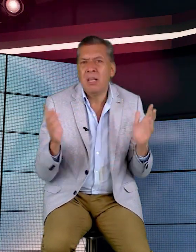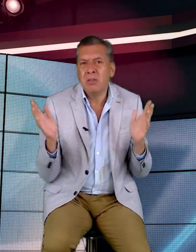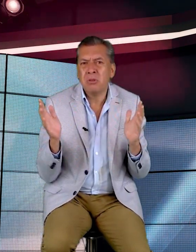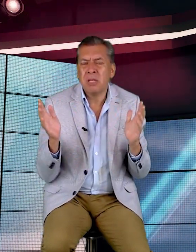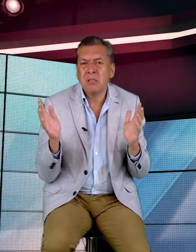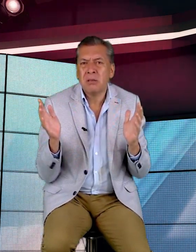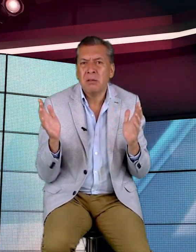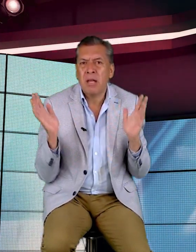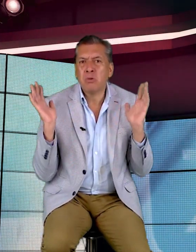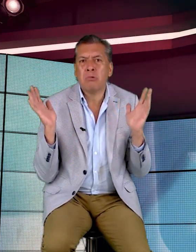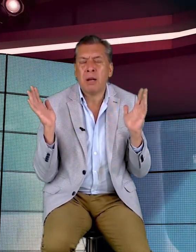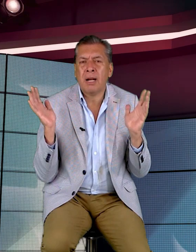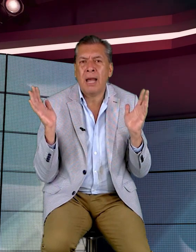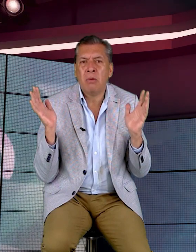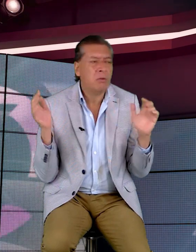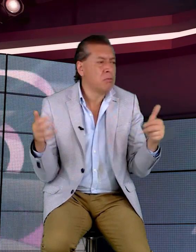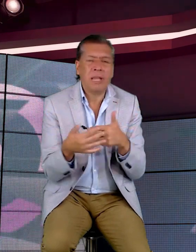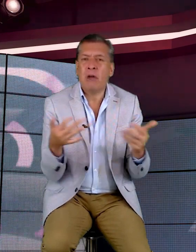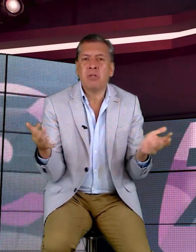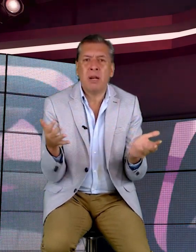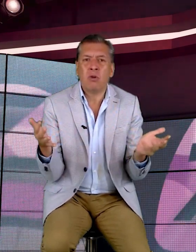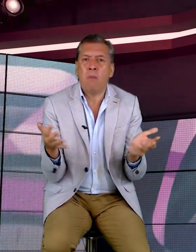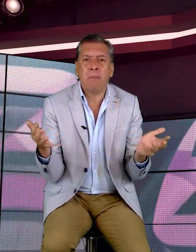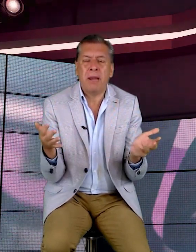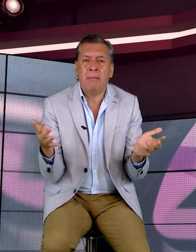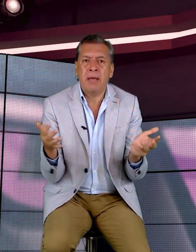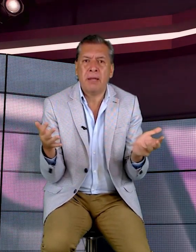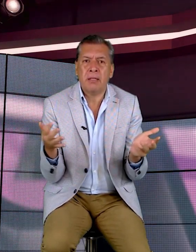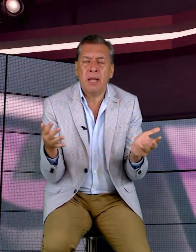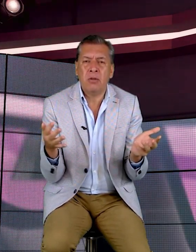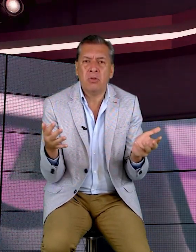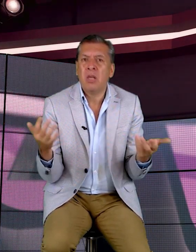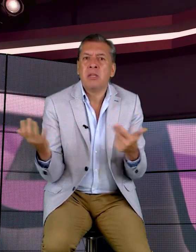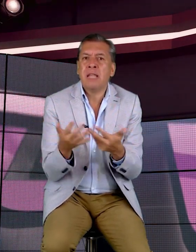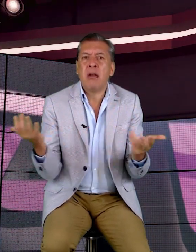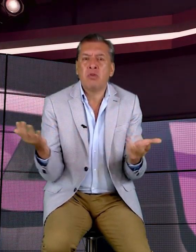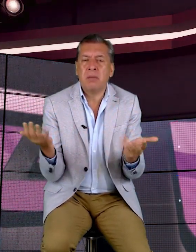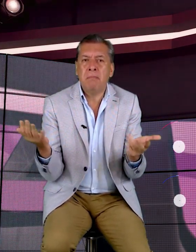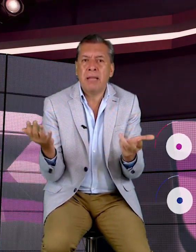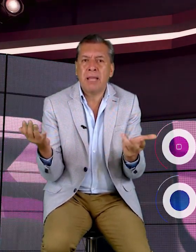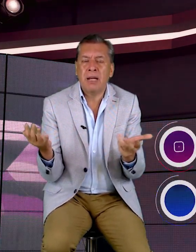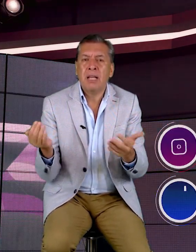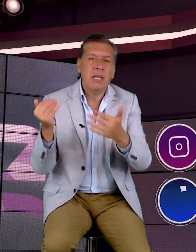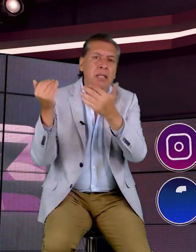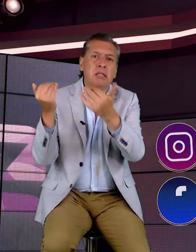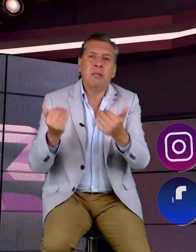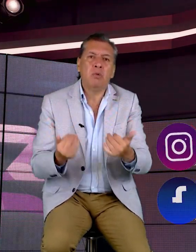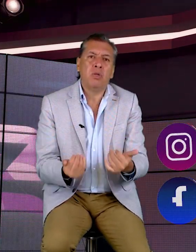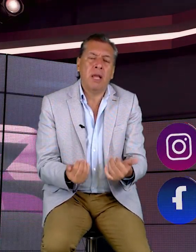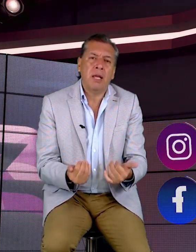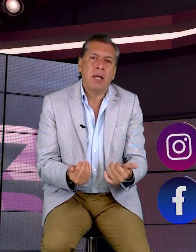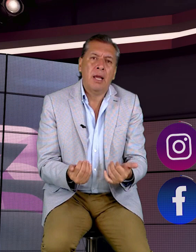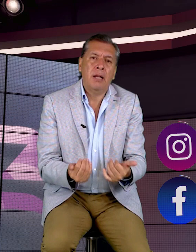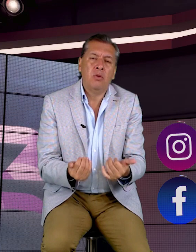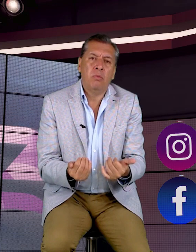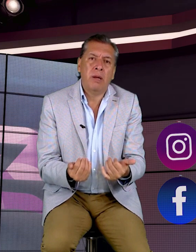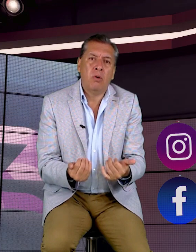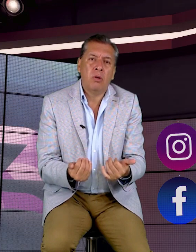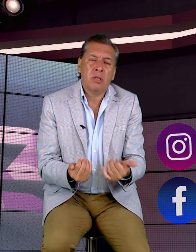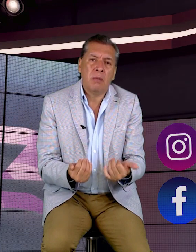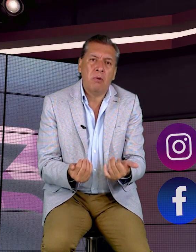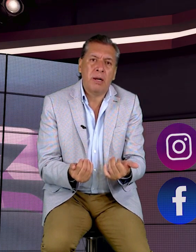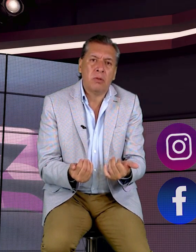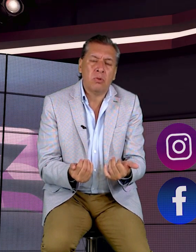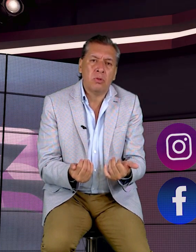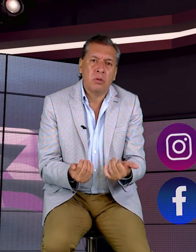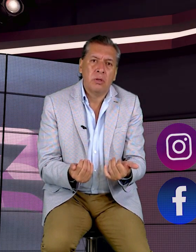y entonces asunto arreglado ya no se lo rompen la madre entre ellos ya no se matan y disminuye el número de